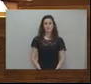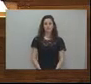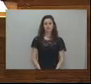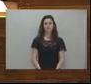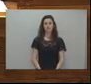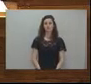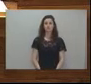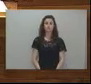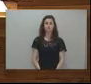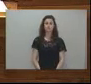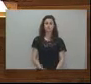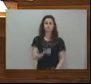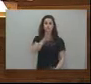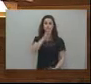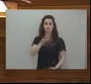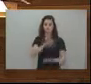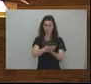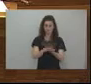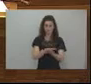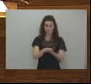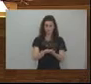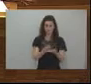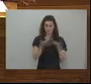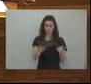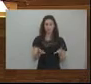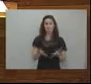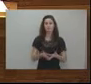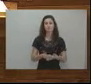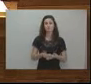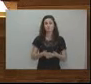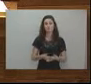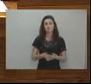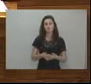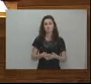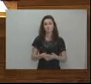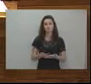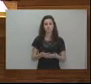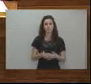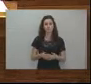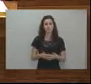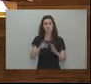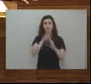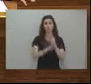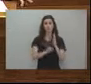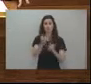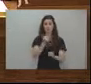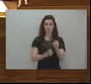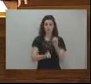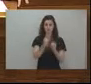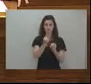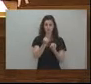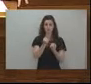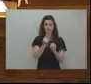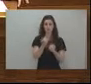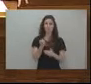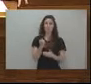Hacia Izquierda Unida, bueno, un último programa económico avalado